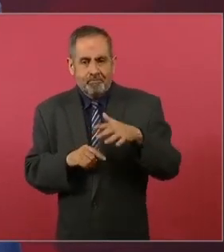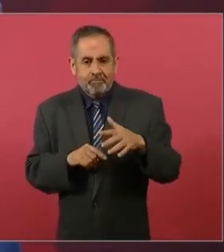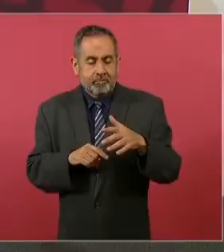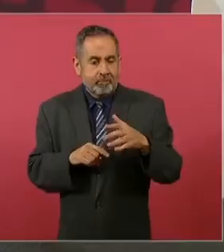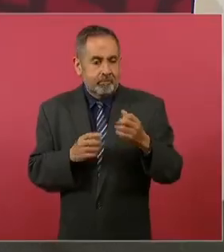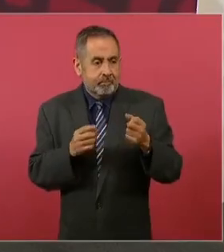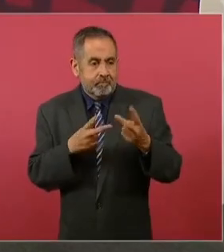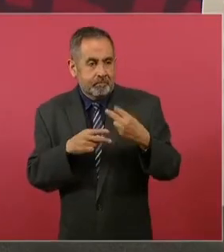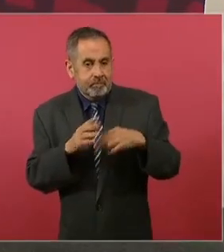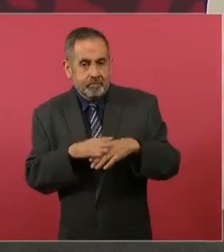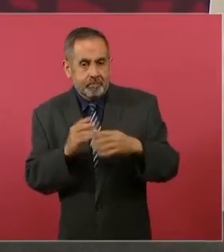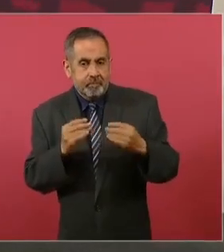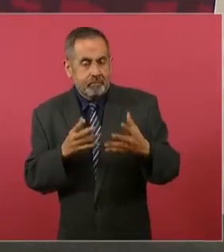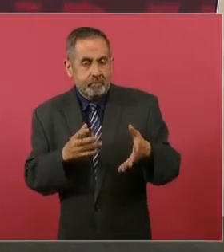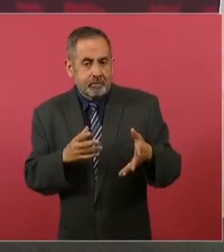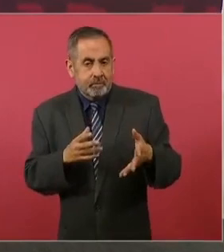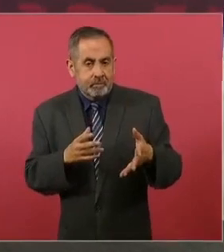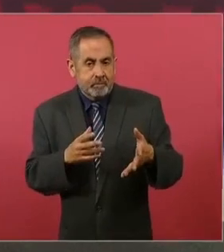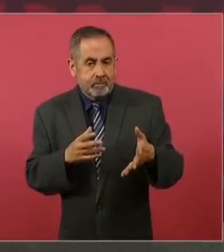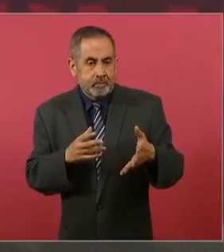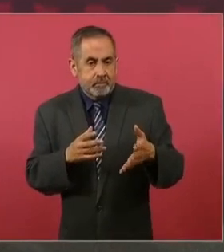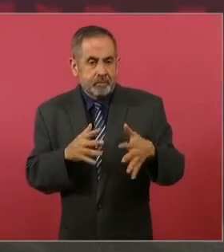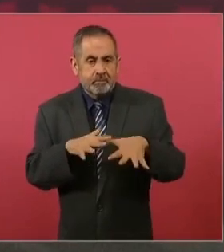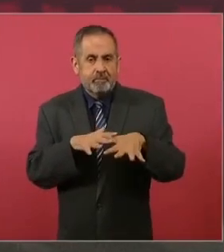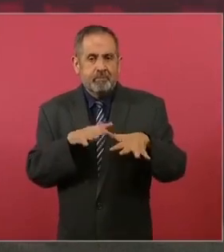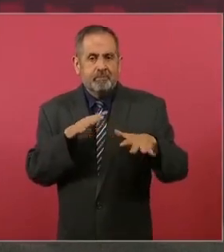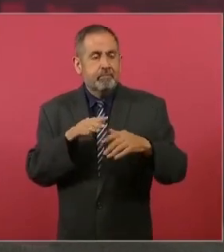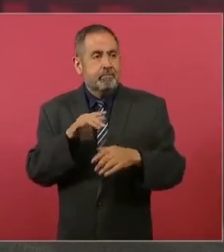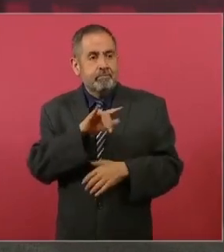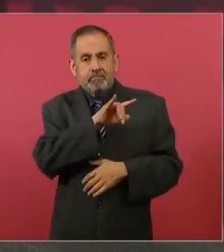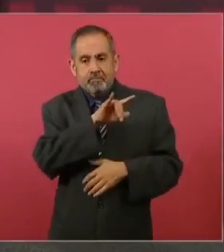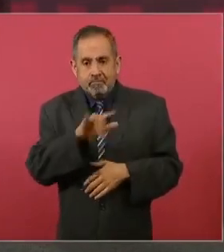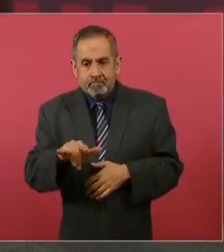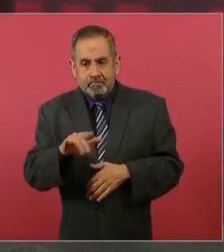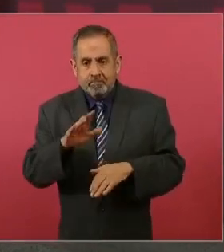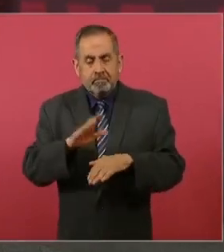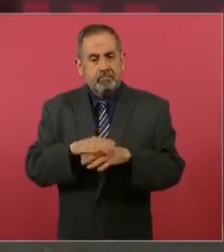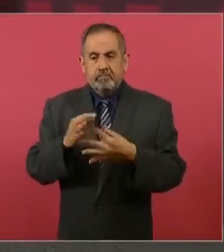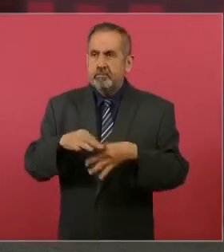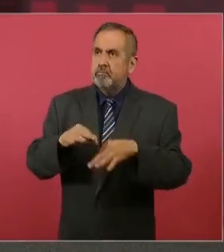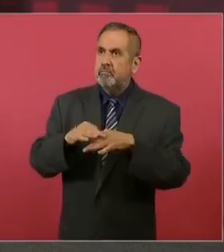preferencia a los aviones